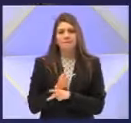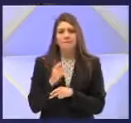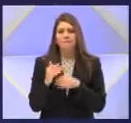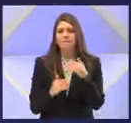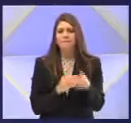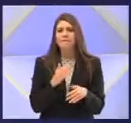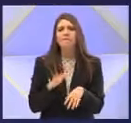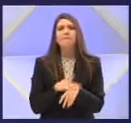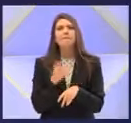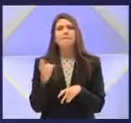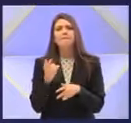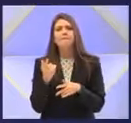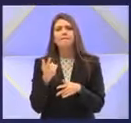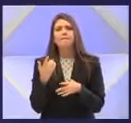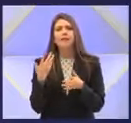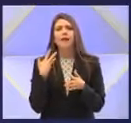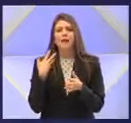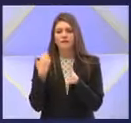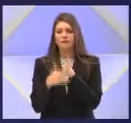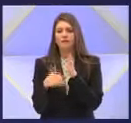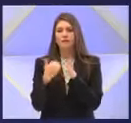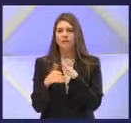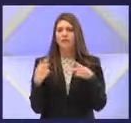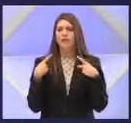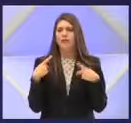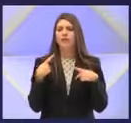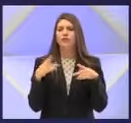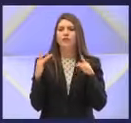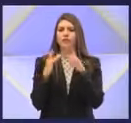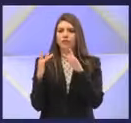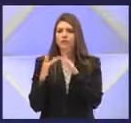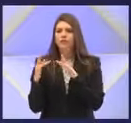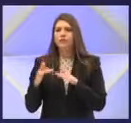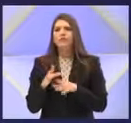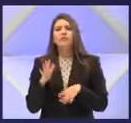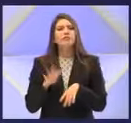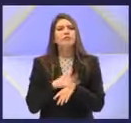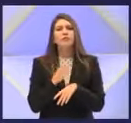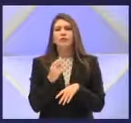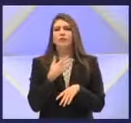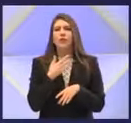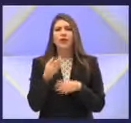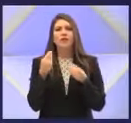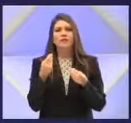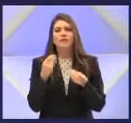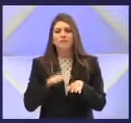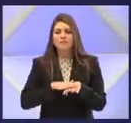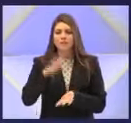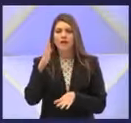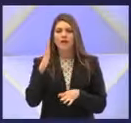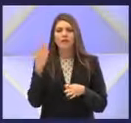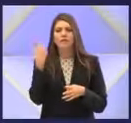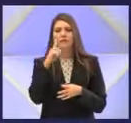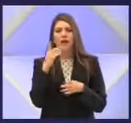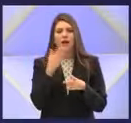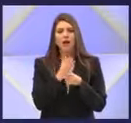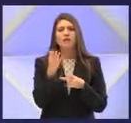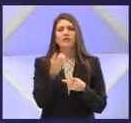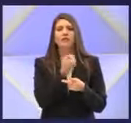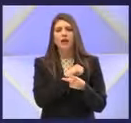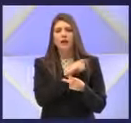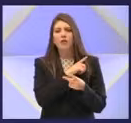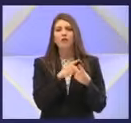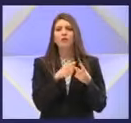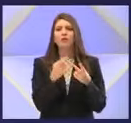desconectados porque no hay mayor acceso a salud a educación a comercio